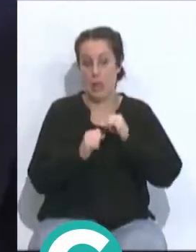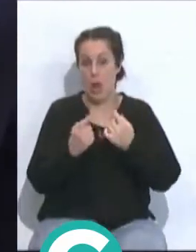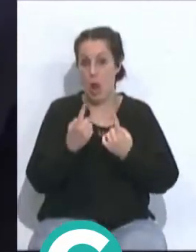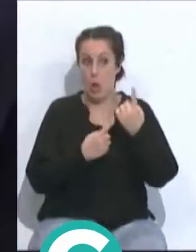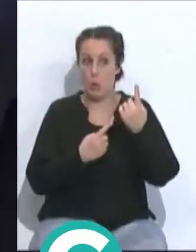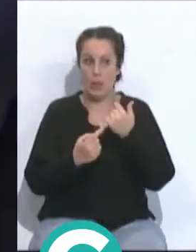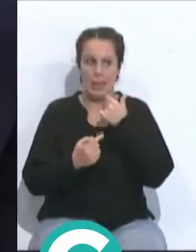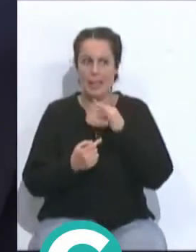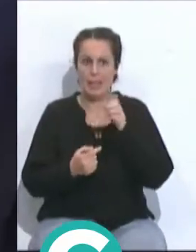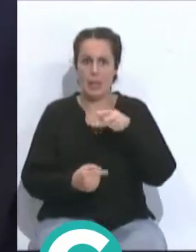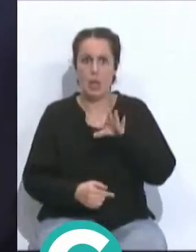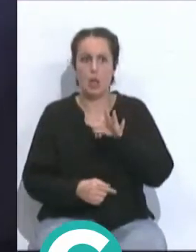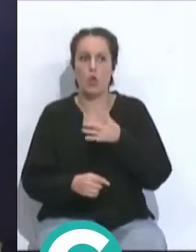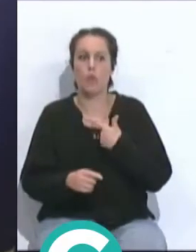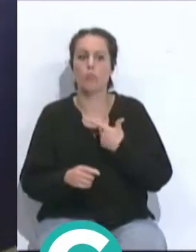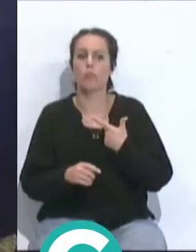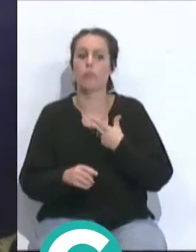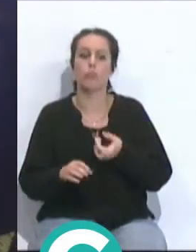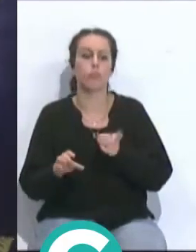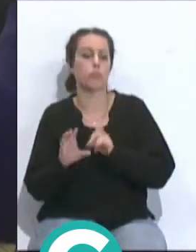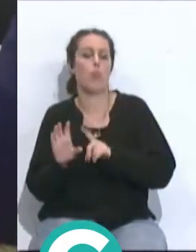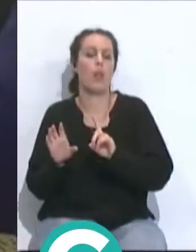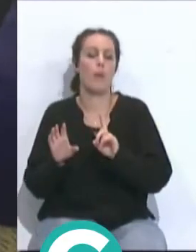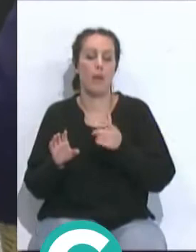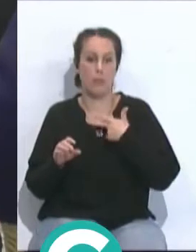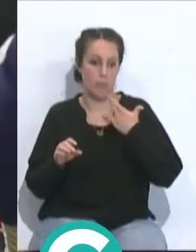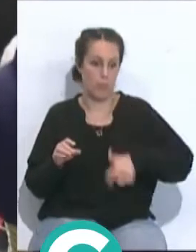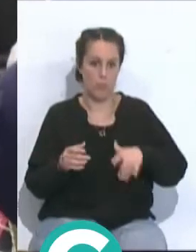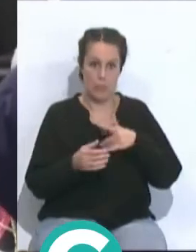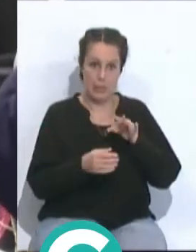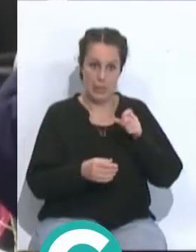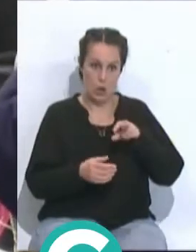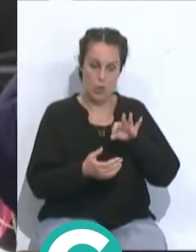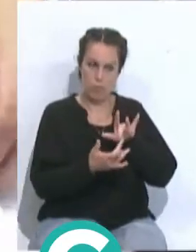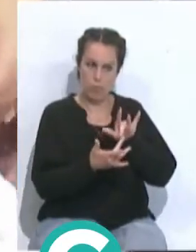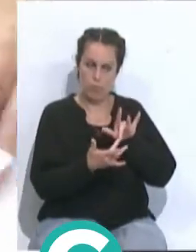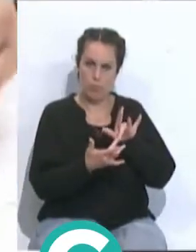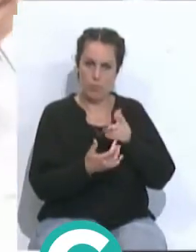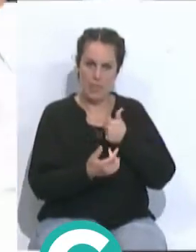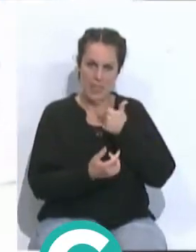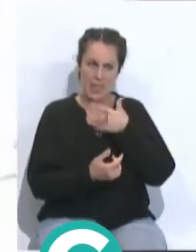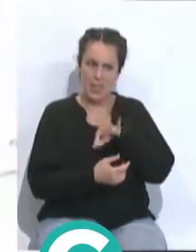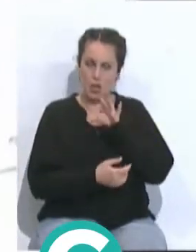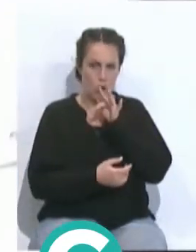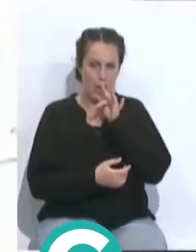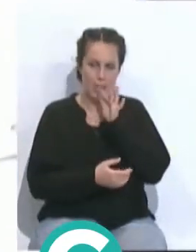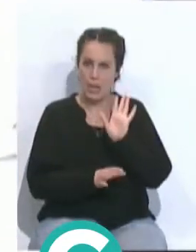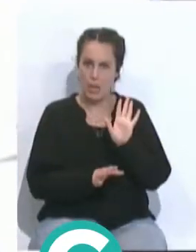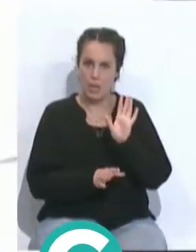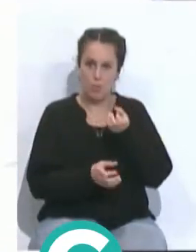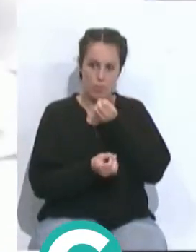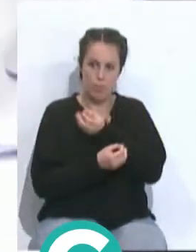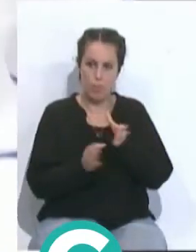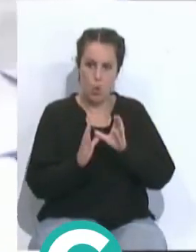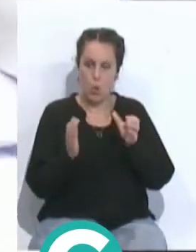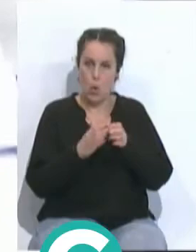hicieron eco de que Tino no iba a salir, bueno, Servidora se puso en contacto con él y me dijo, Miriam, no está la decisión tomada, no se la he comunicado